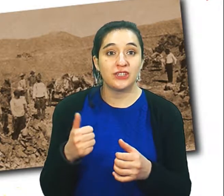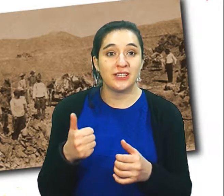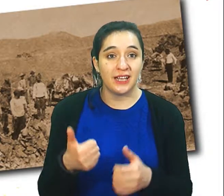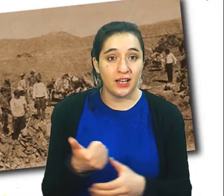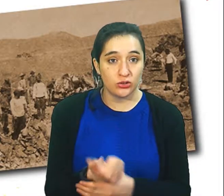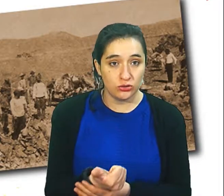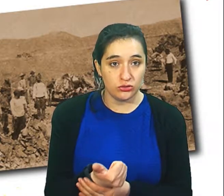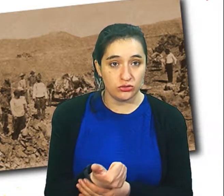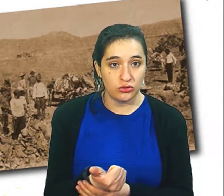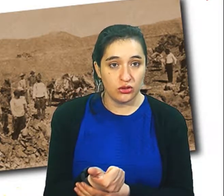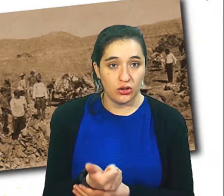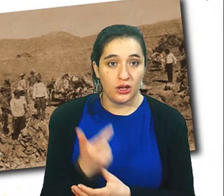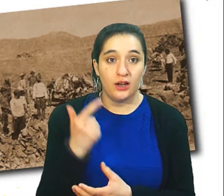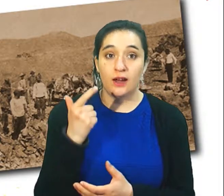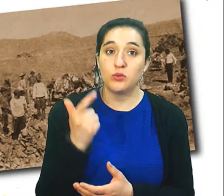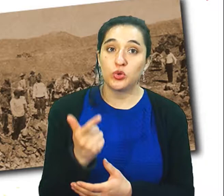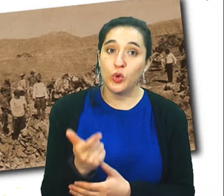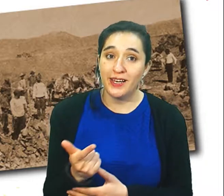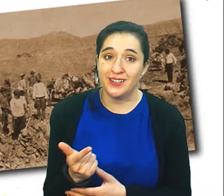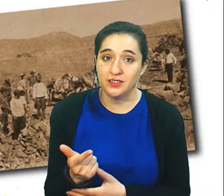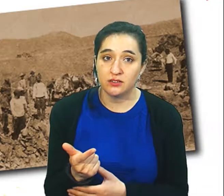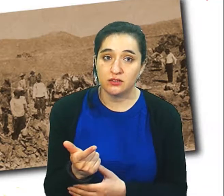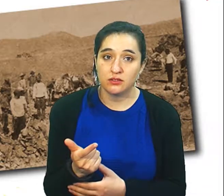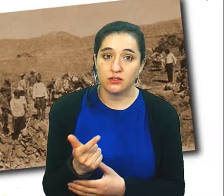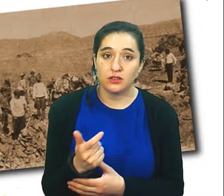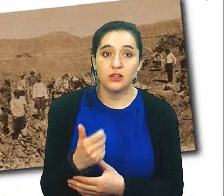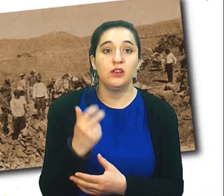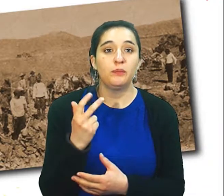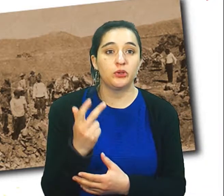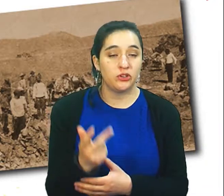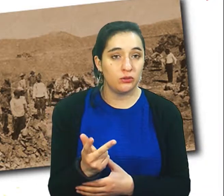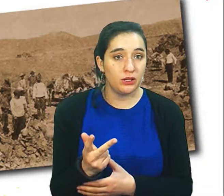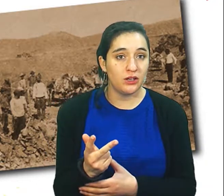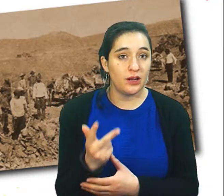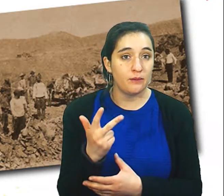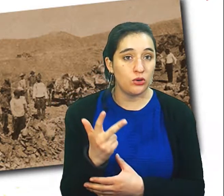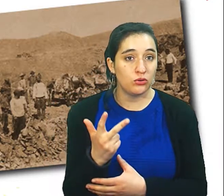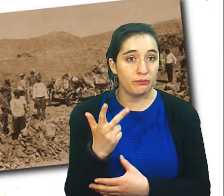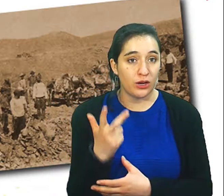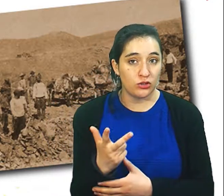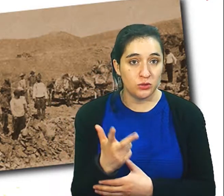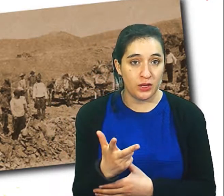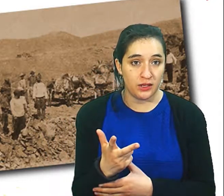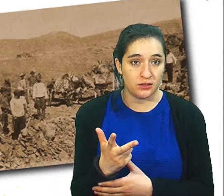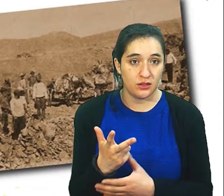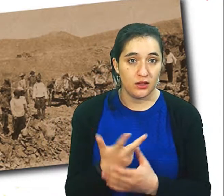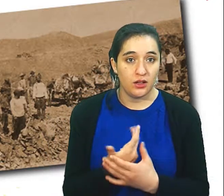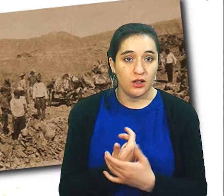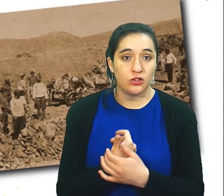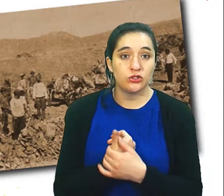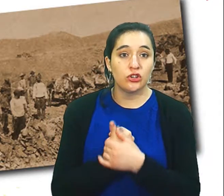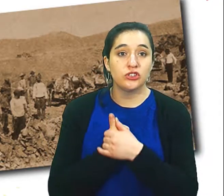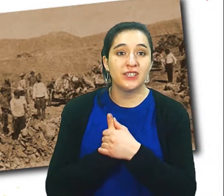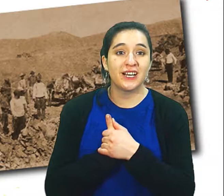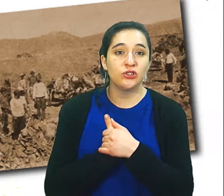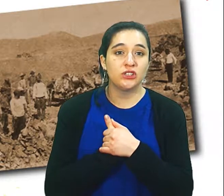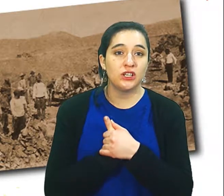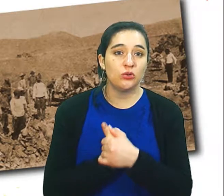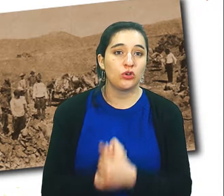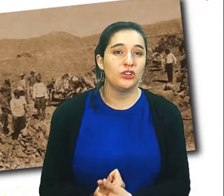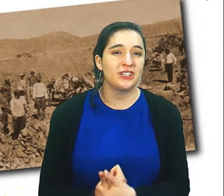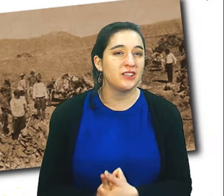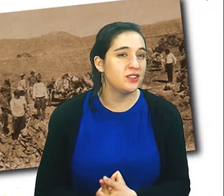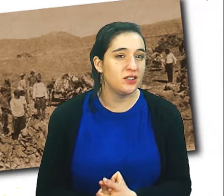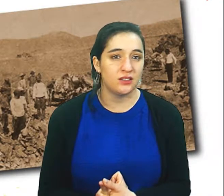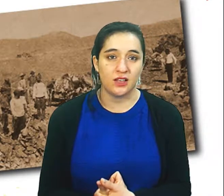los sindicatos, las mutuales y posteriormente las mancomunales. Entonces los sindicatos tienen